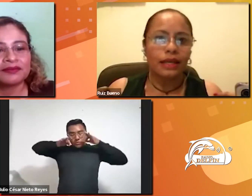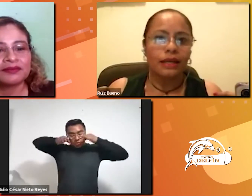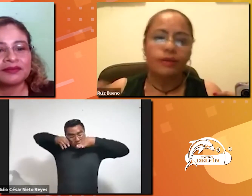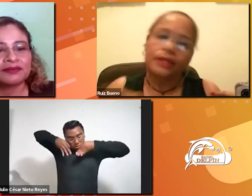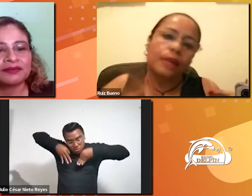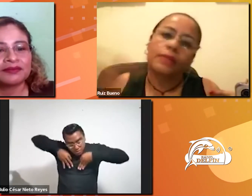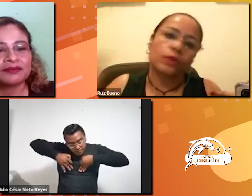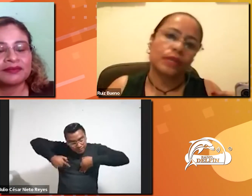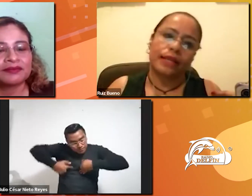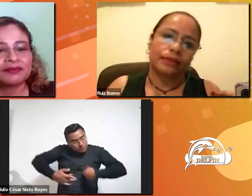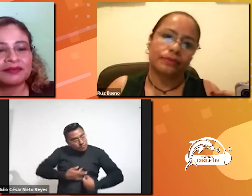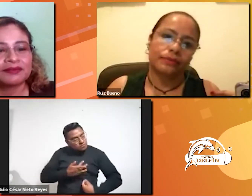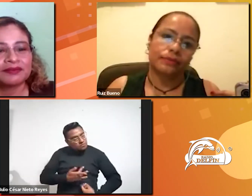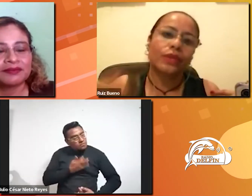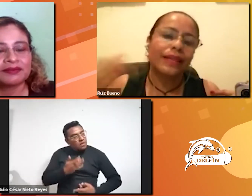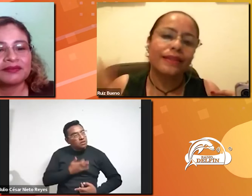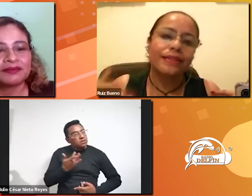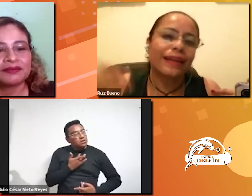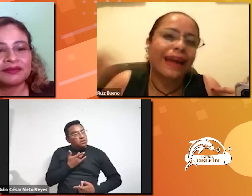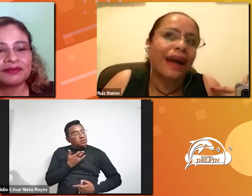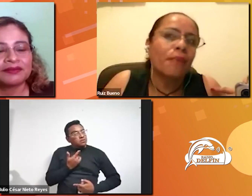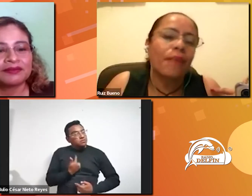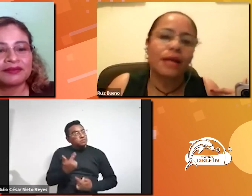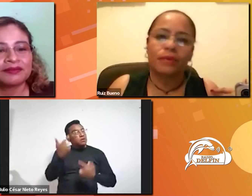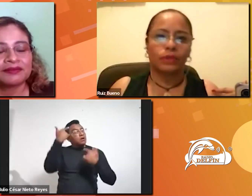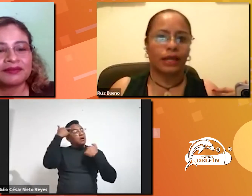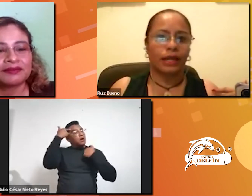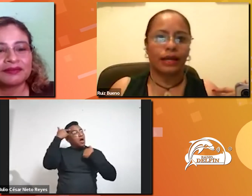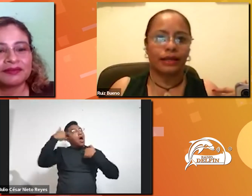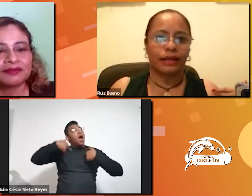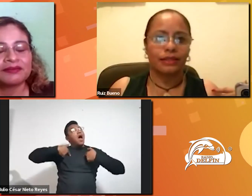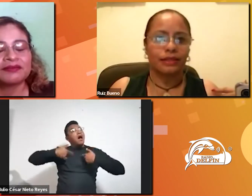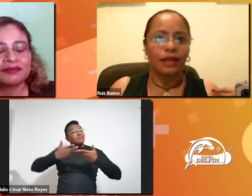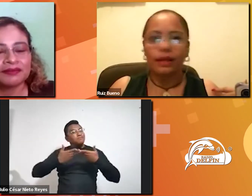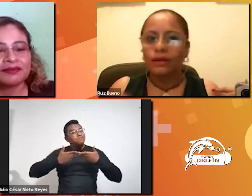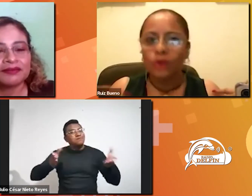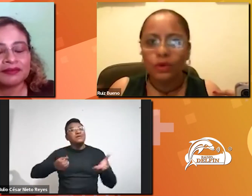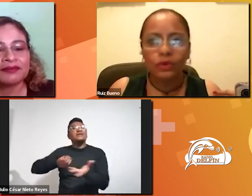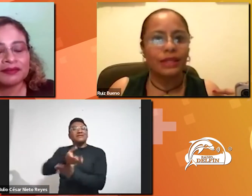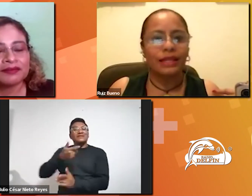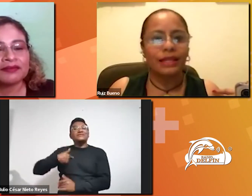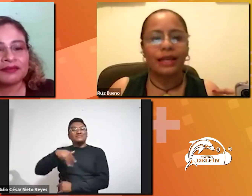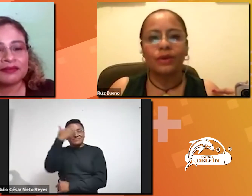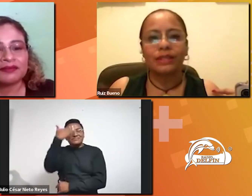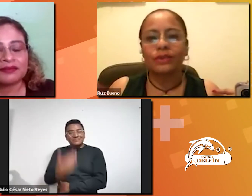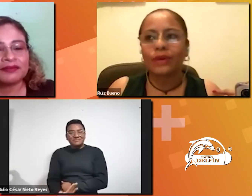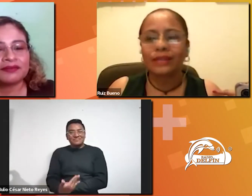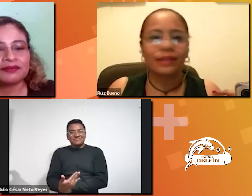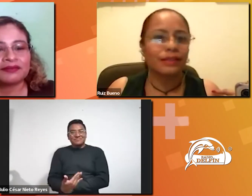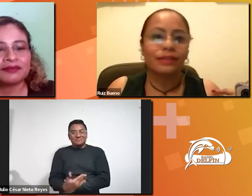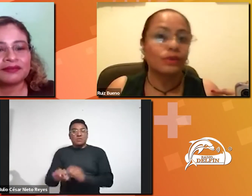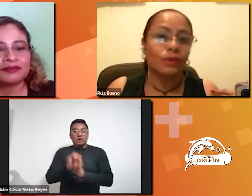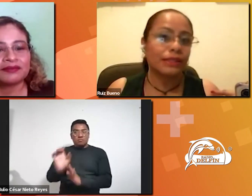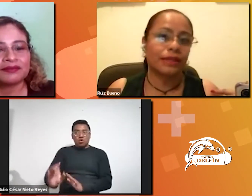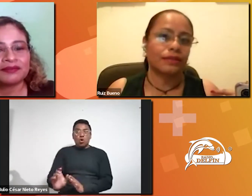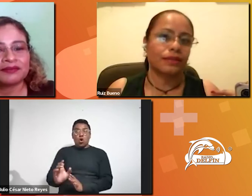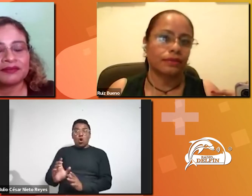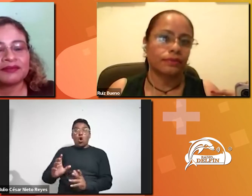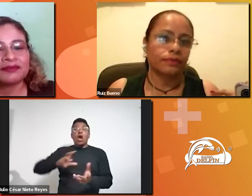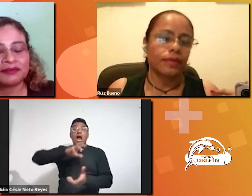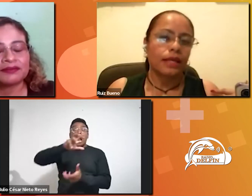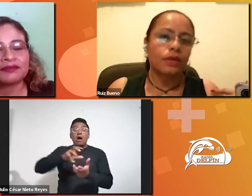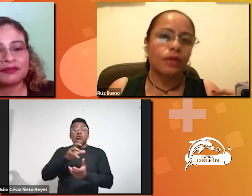entonces rápido sales. No quiere decir que jamás vamos a caer en crisis. No, yo diría, híjole, si no caes en crisis, no vas a